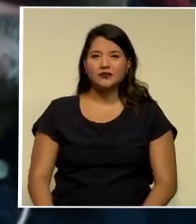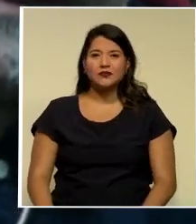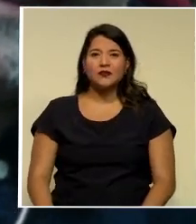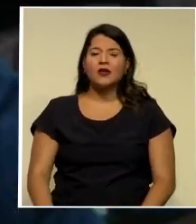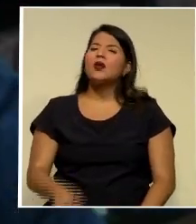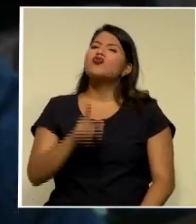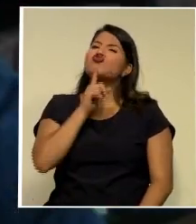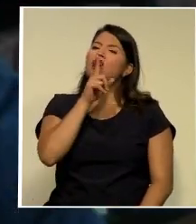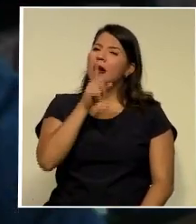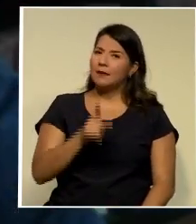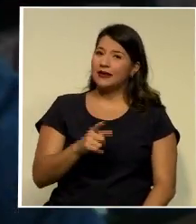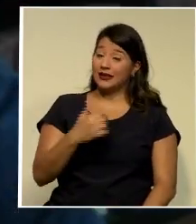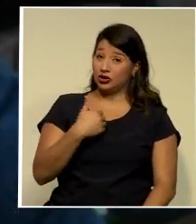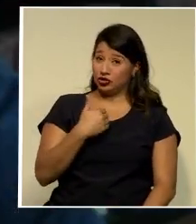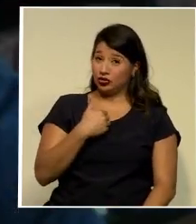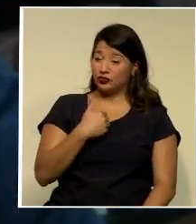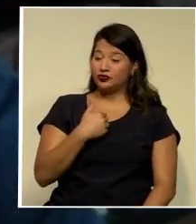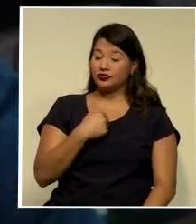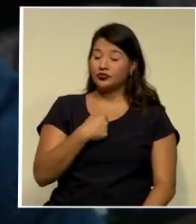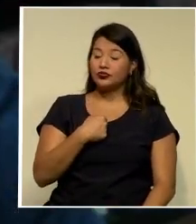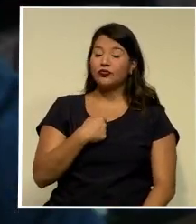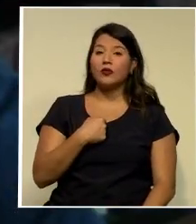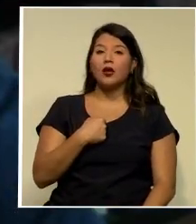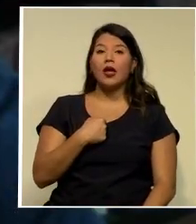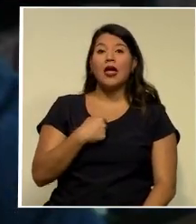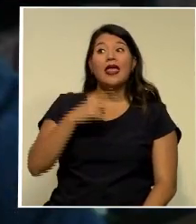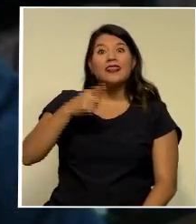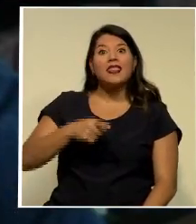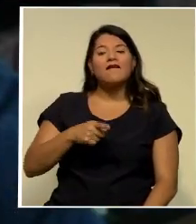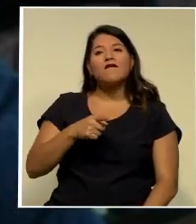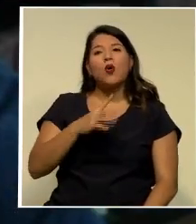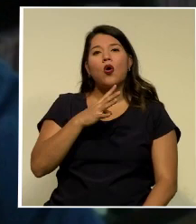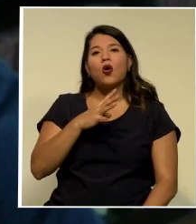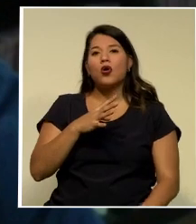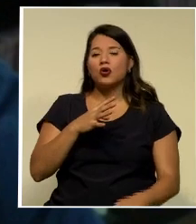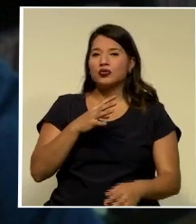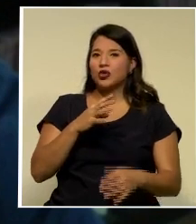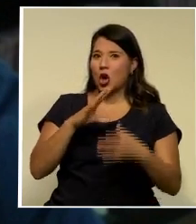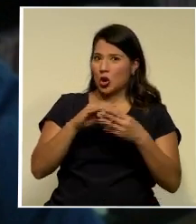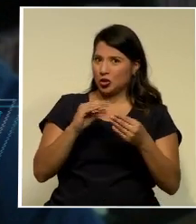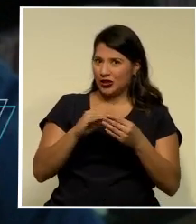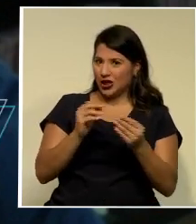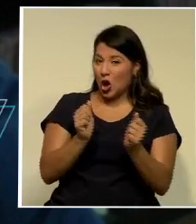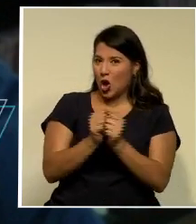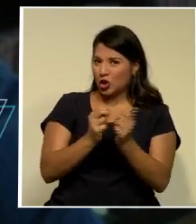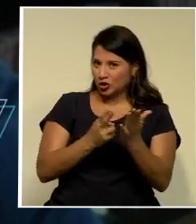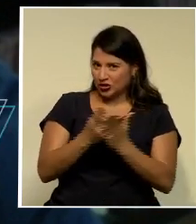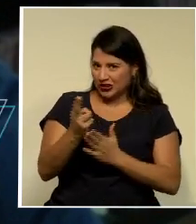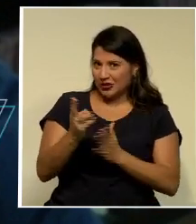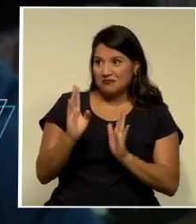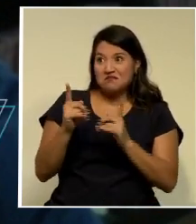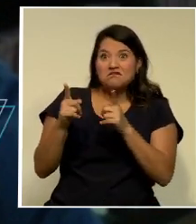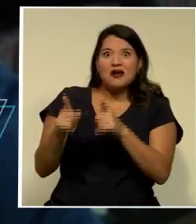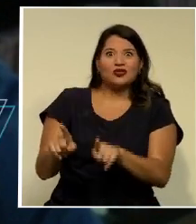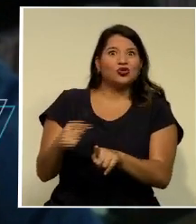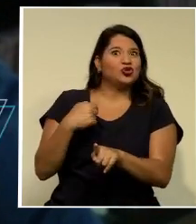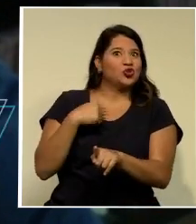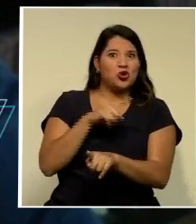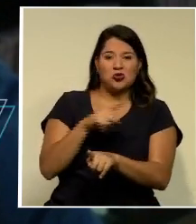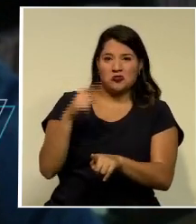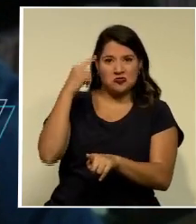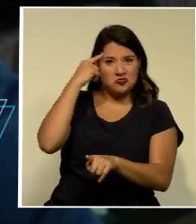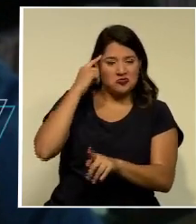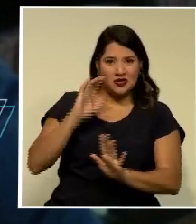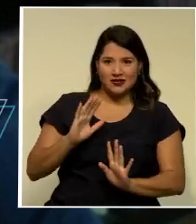En realidad fíjate que tengo que ser honesto y fue más que todo como por casualidad. Yo lo que